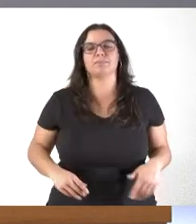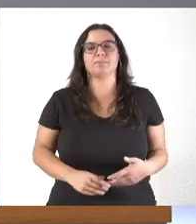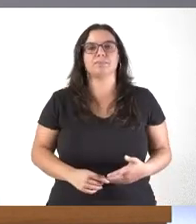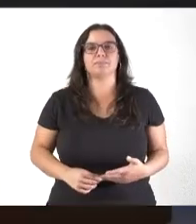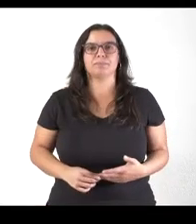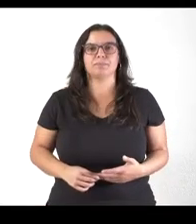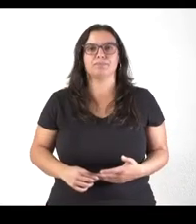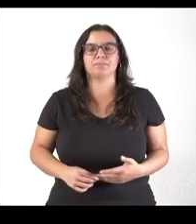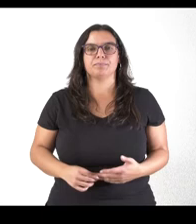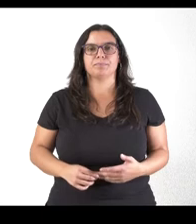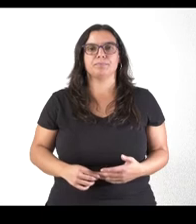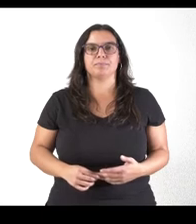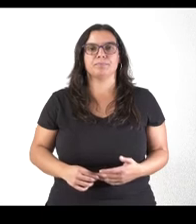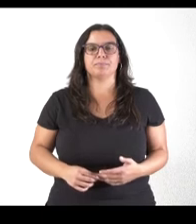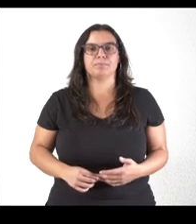quieras